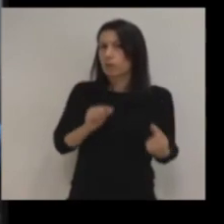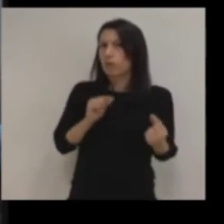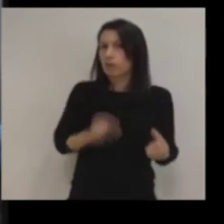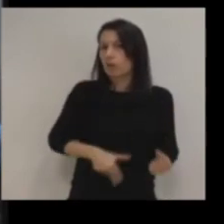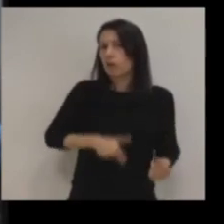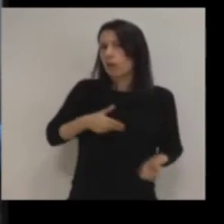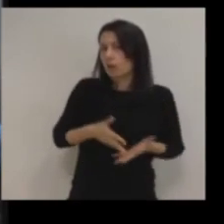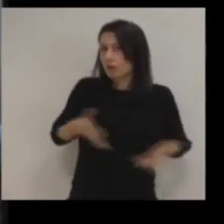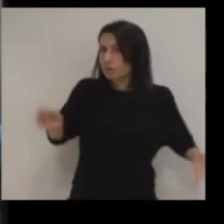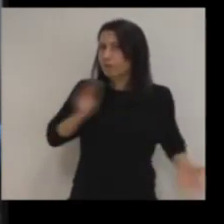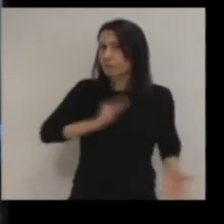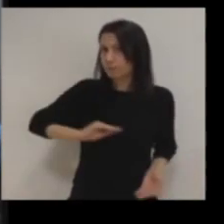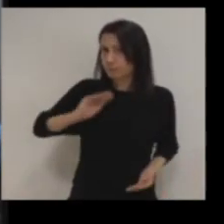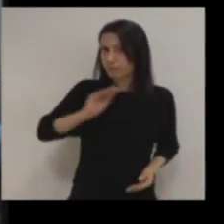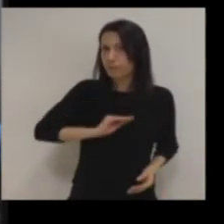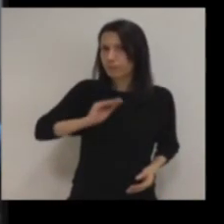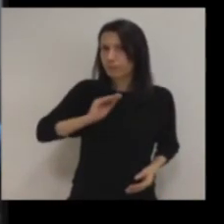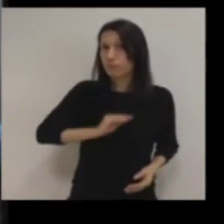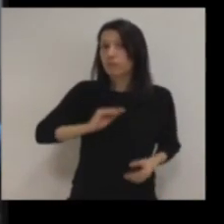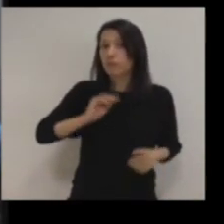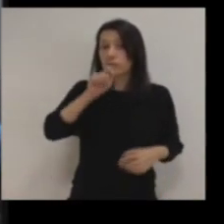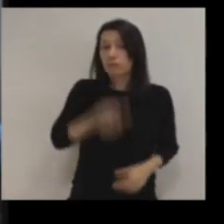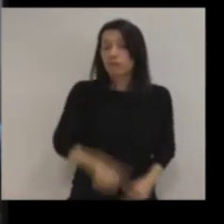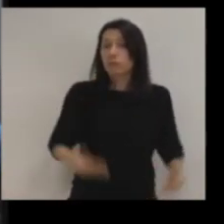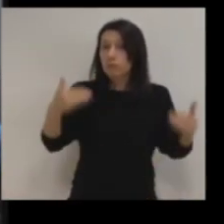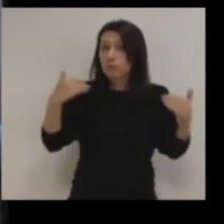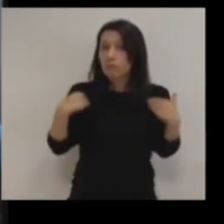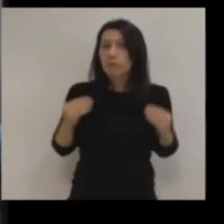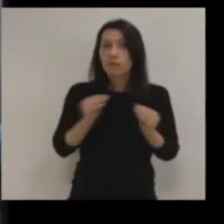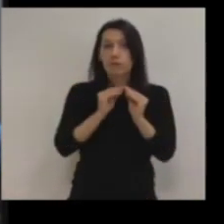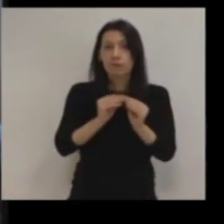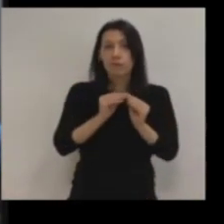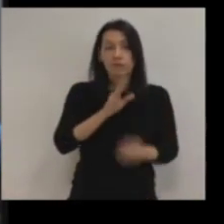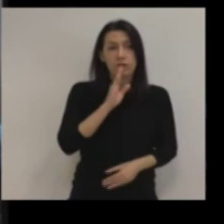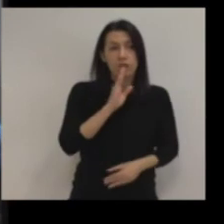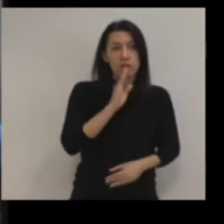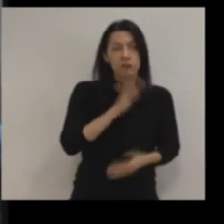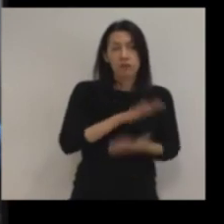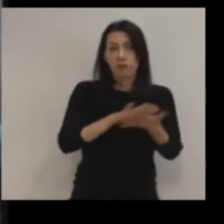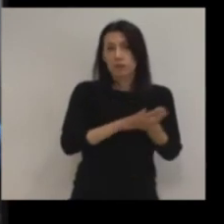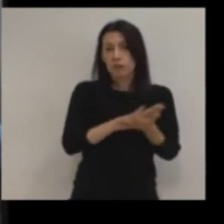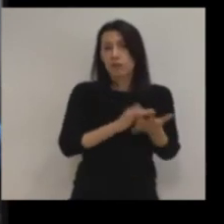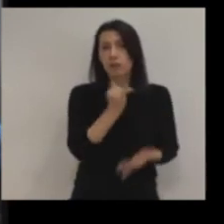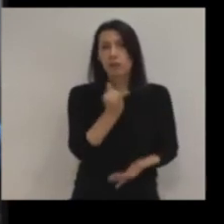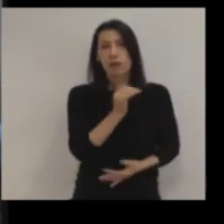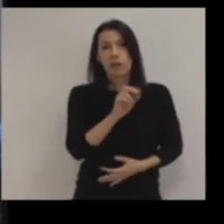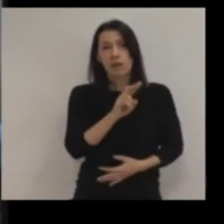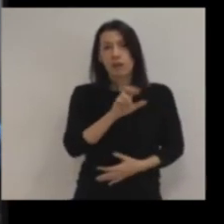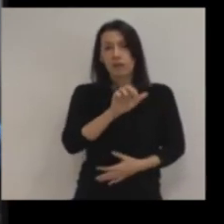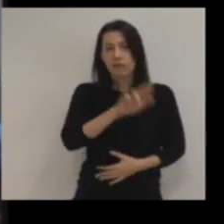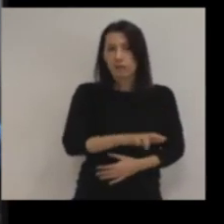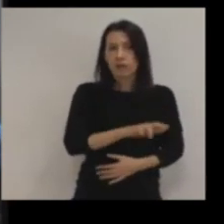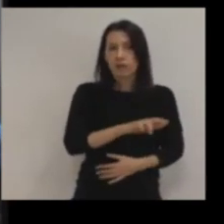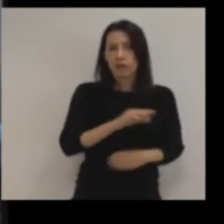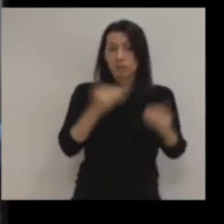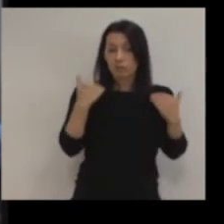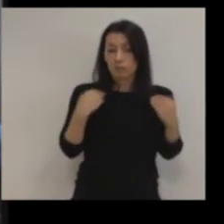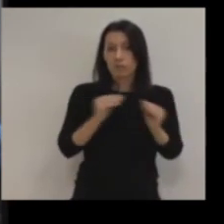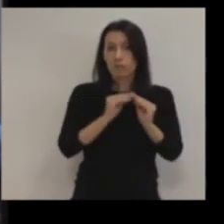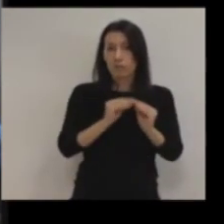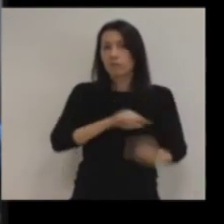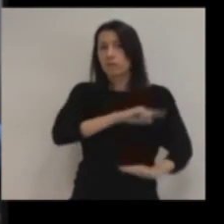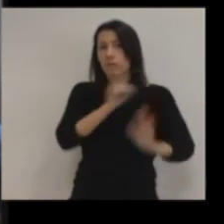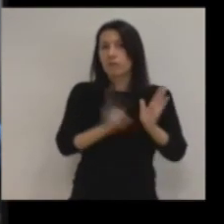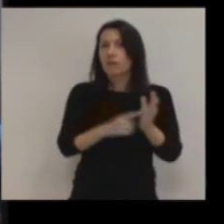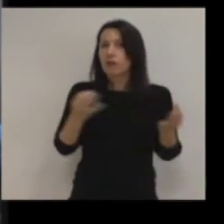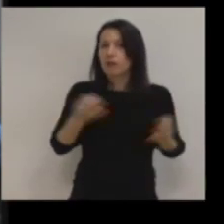amplio, y que el legislador, decía Javier, como conclusión también es quien debe concretar